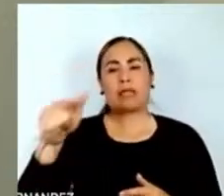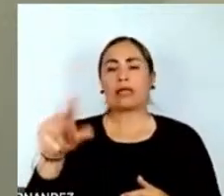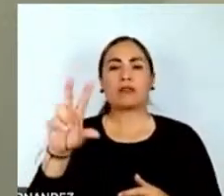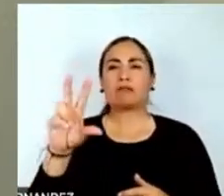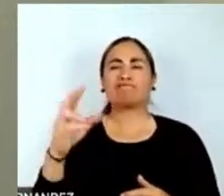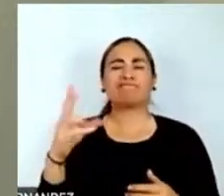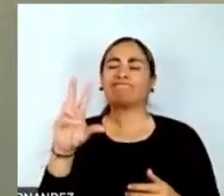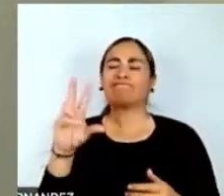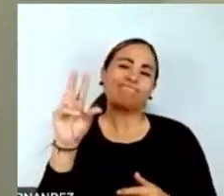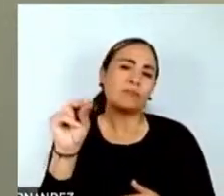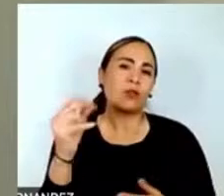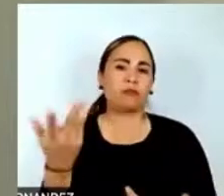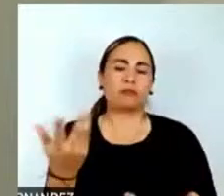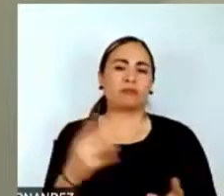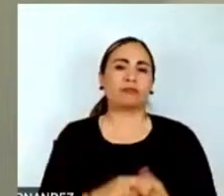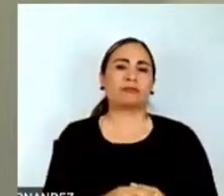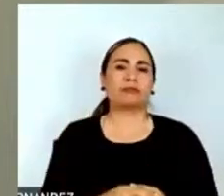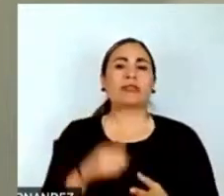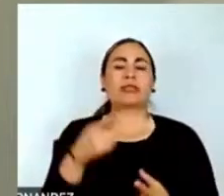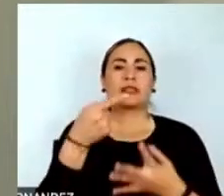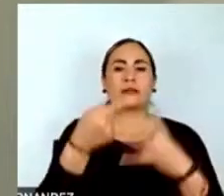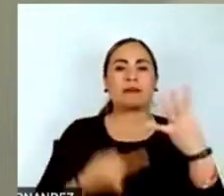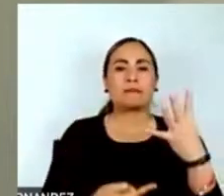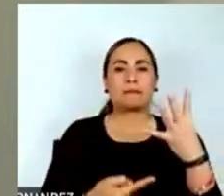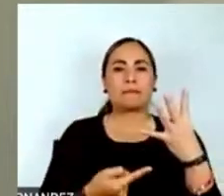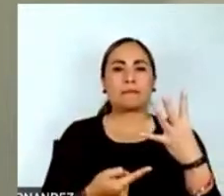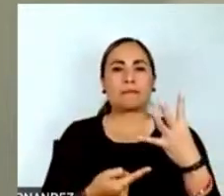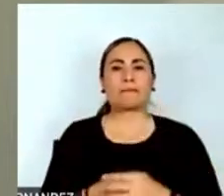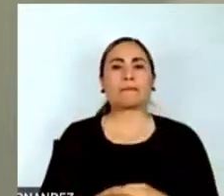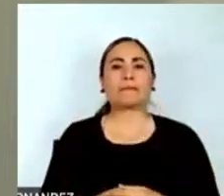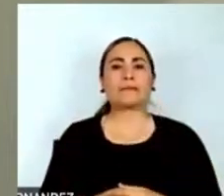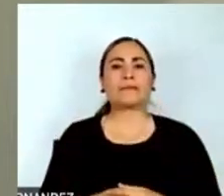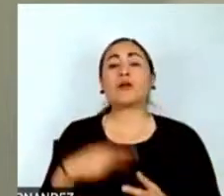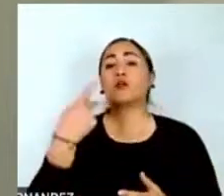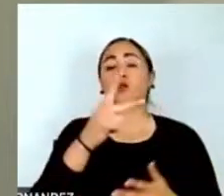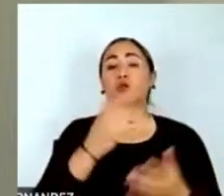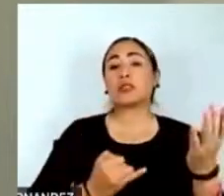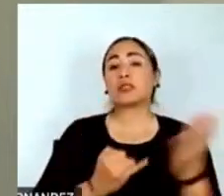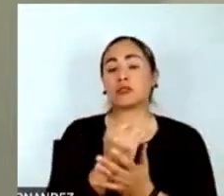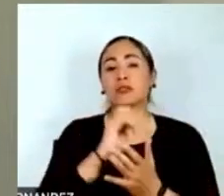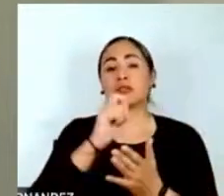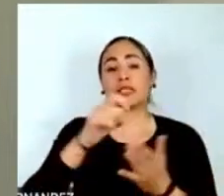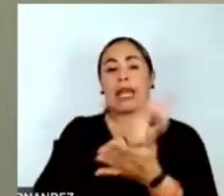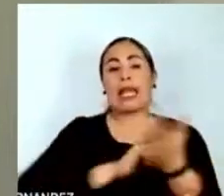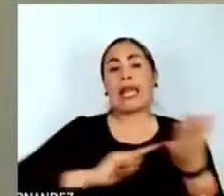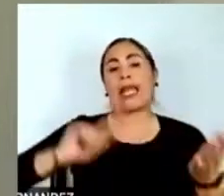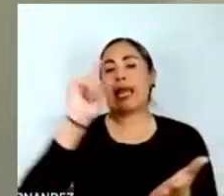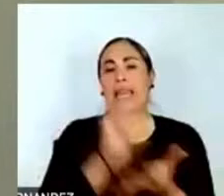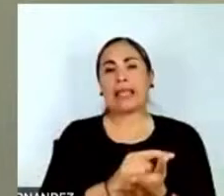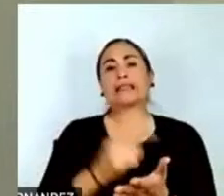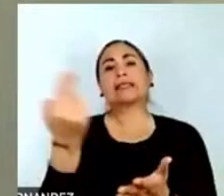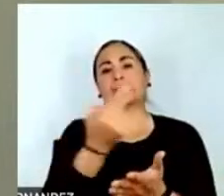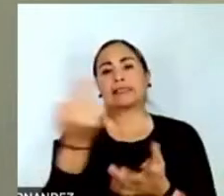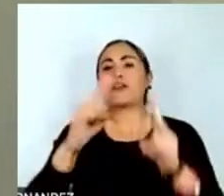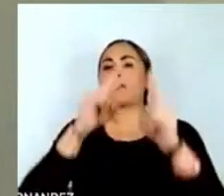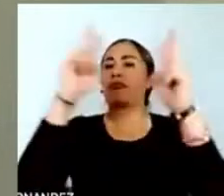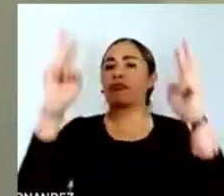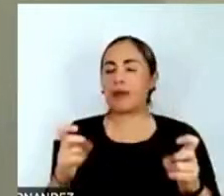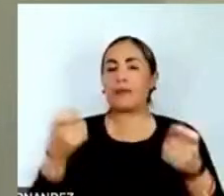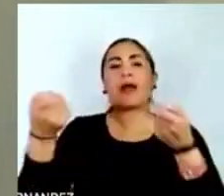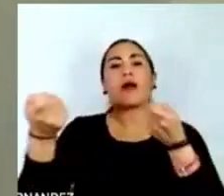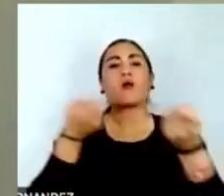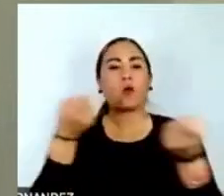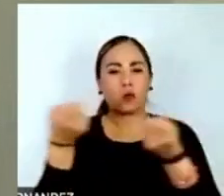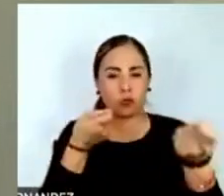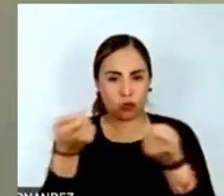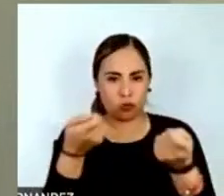que está muy fuertemente atada en la jurisprudencia de la Corte, de una ley que regule la materia. Entonces, la idea del juicio político también